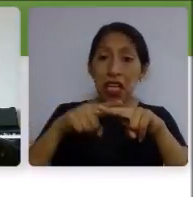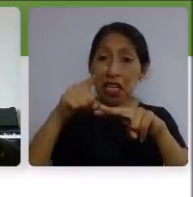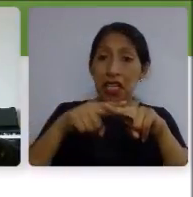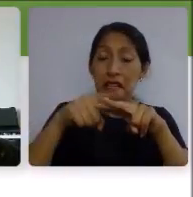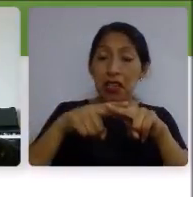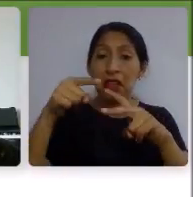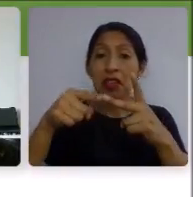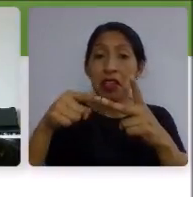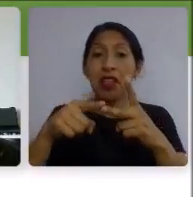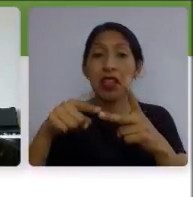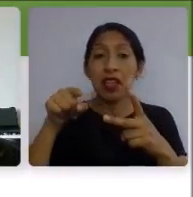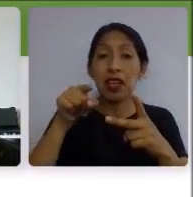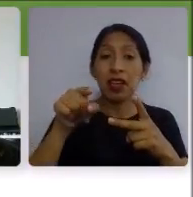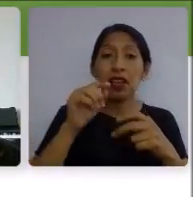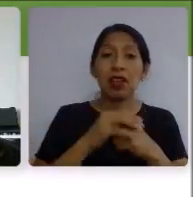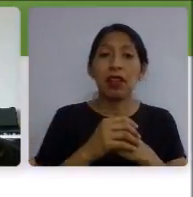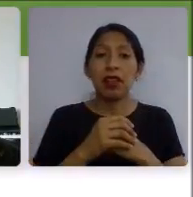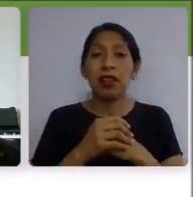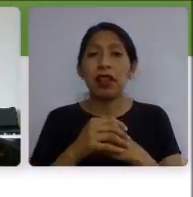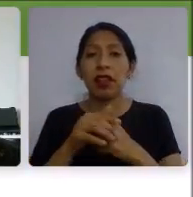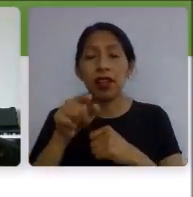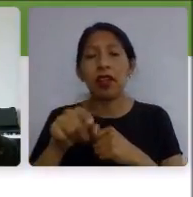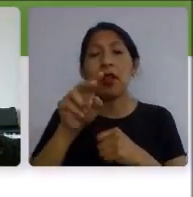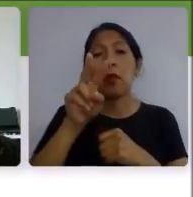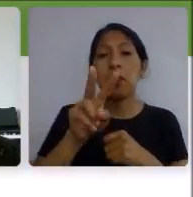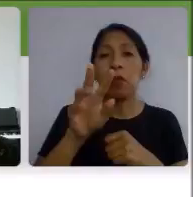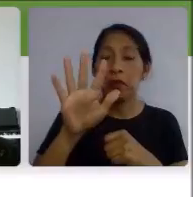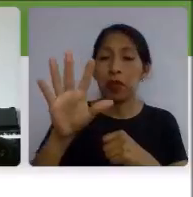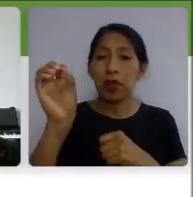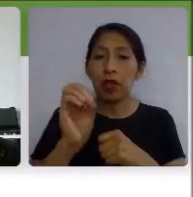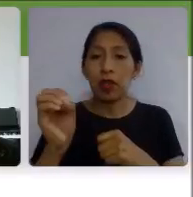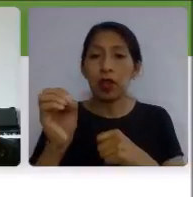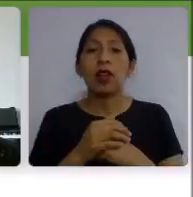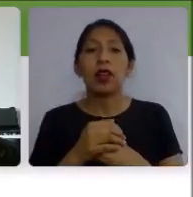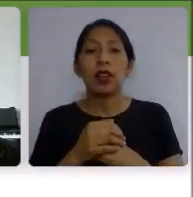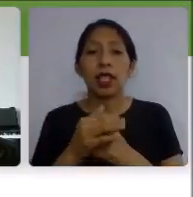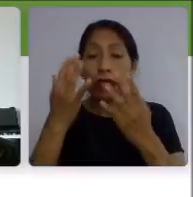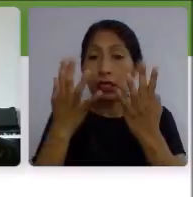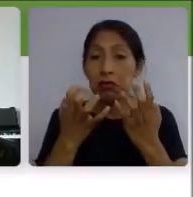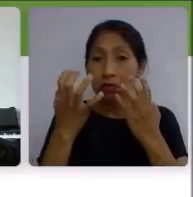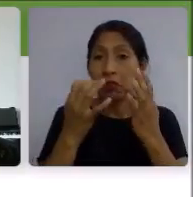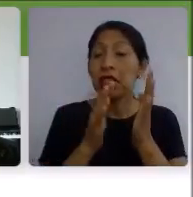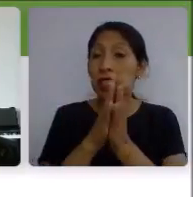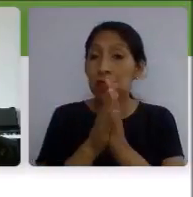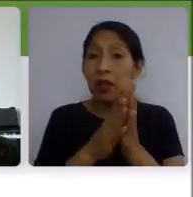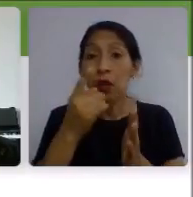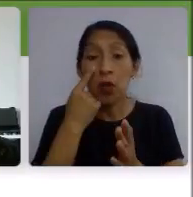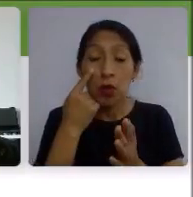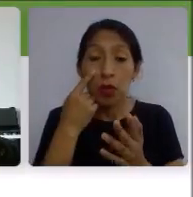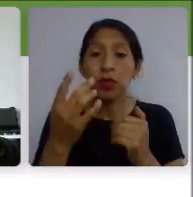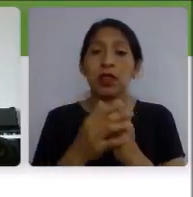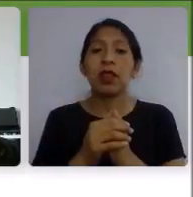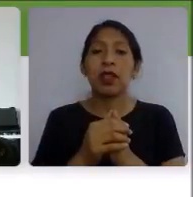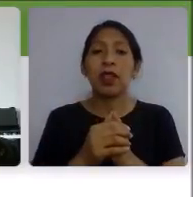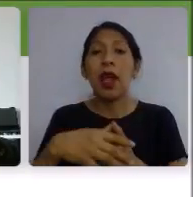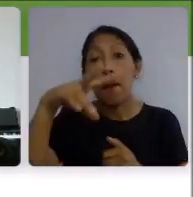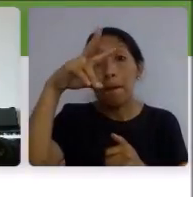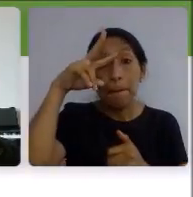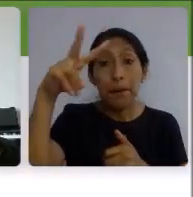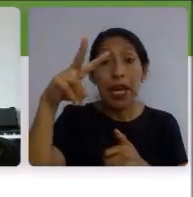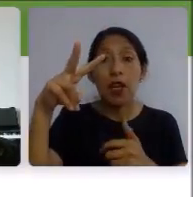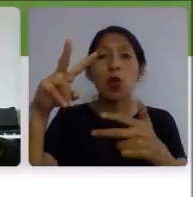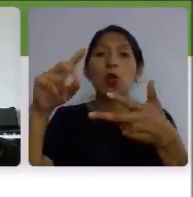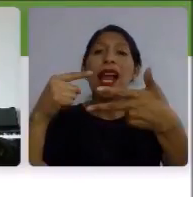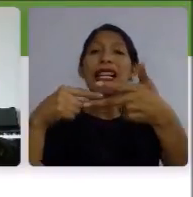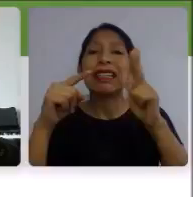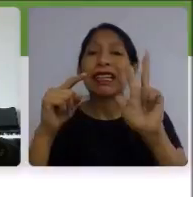primer país en Sudamérica con interés de los ingleses. Perú estaría en tercer